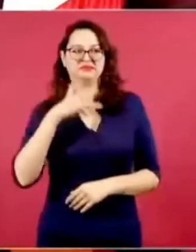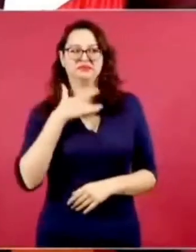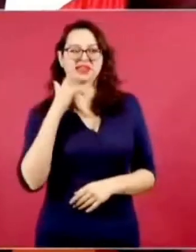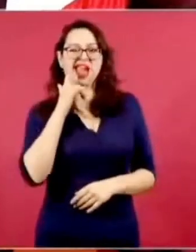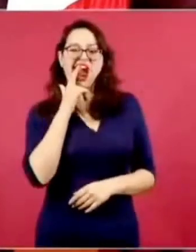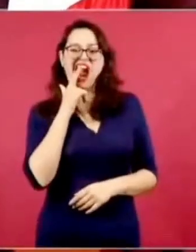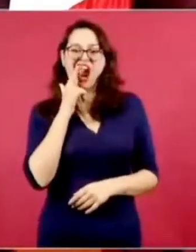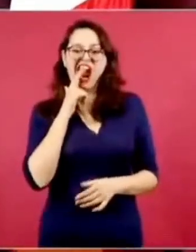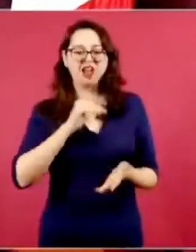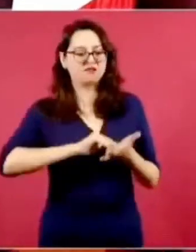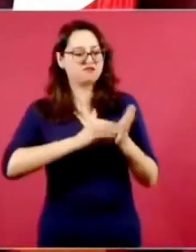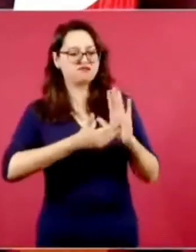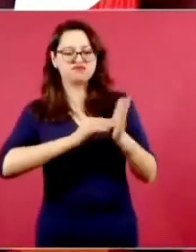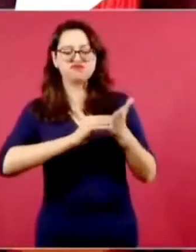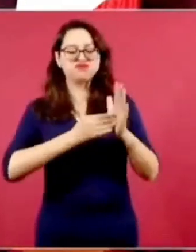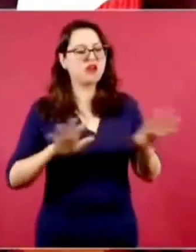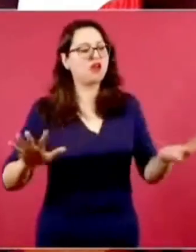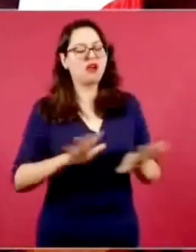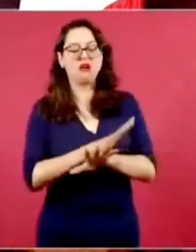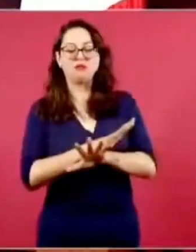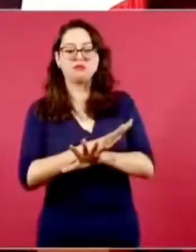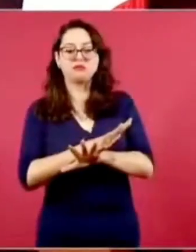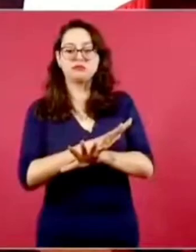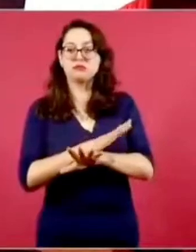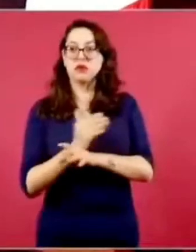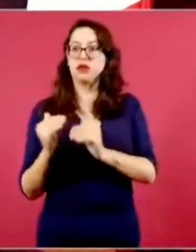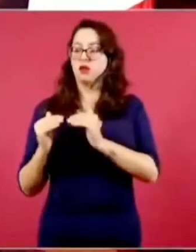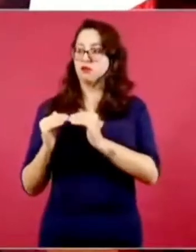ministros que lo que yo gano.